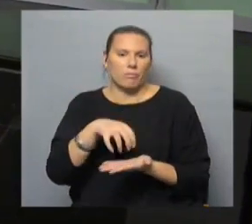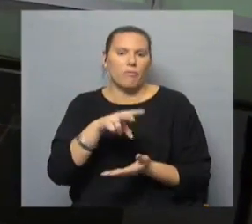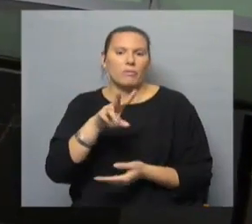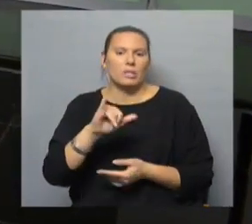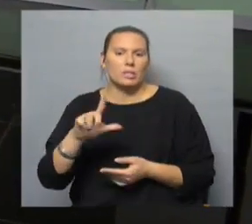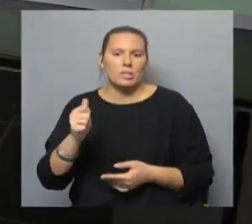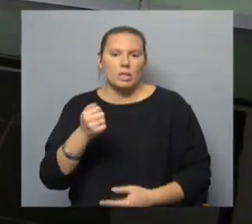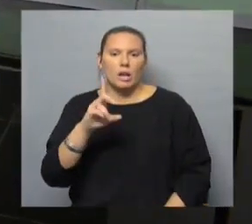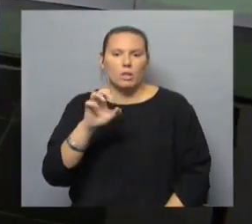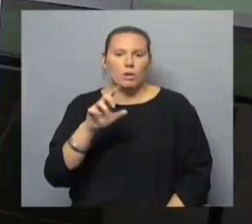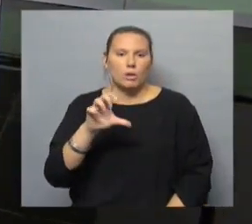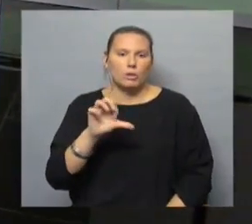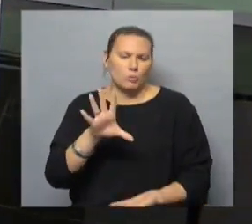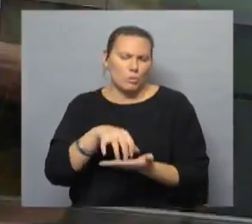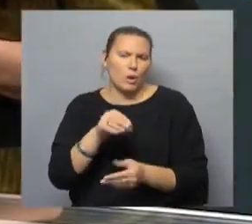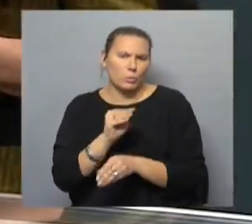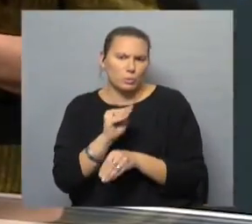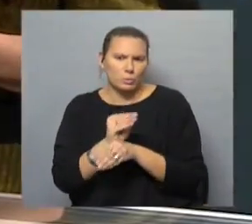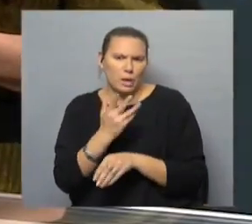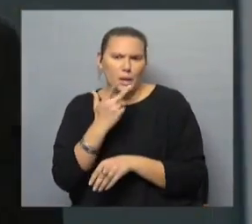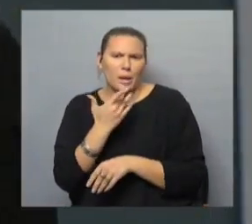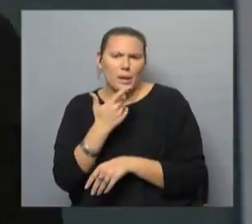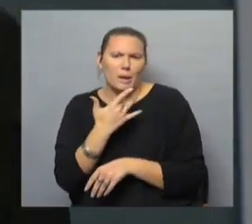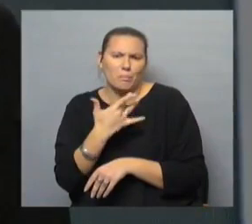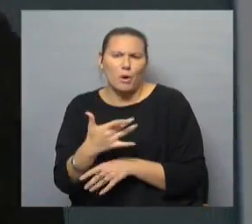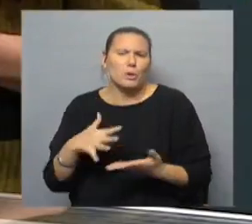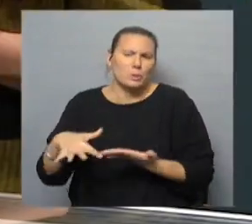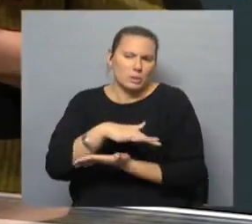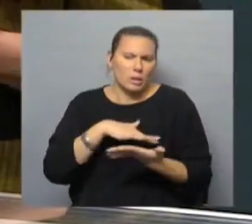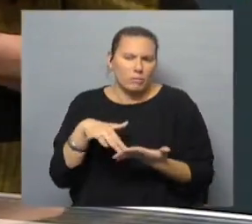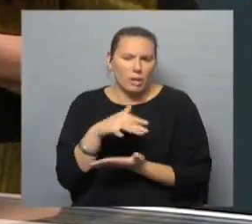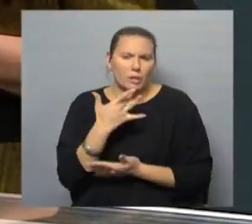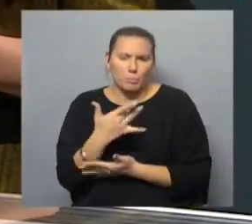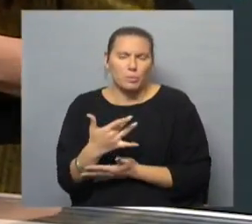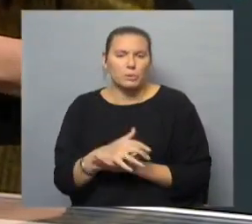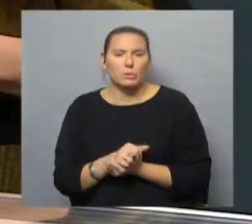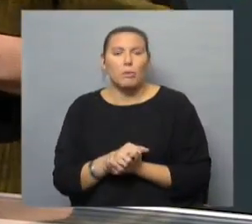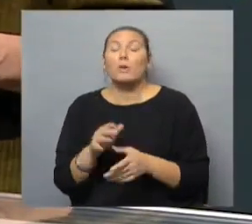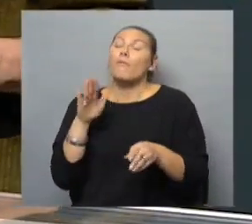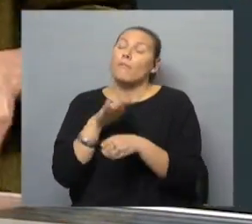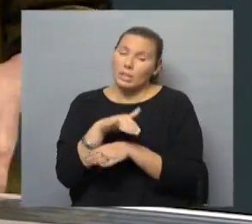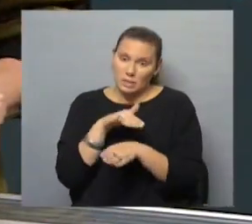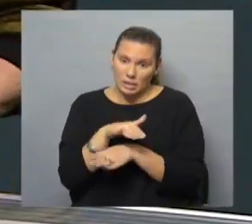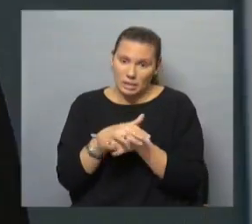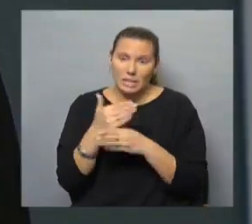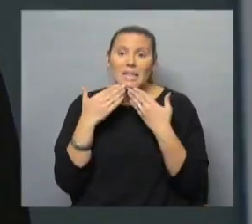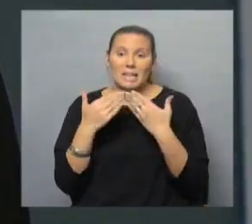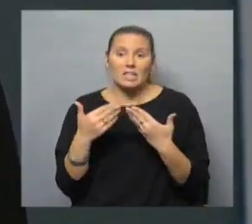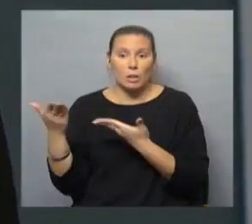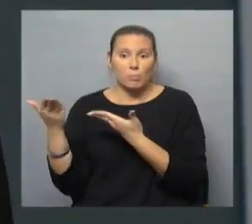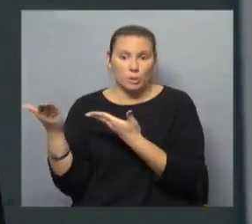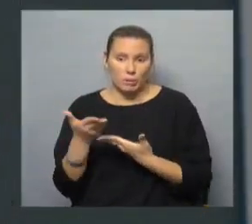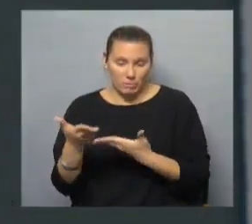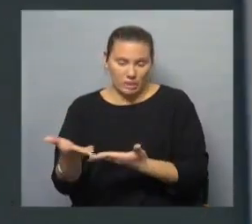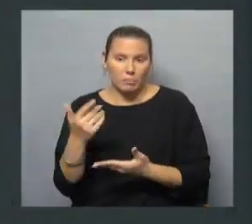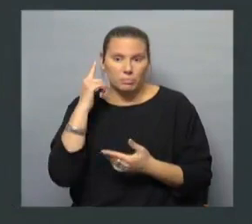un lugar cultural de alucinante que armaron con el barrio, con todo. Espectacular. Buenísimo. Querido, felicitarte. Muchas gracias por la invitación. Un placer